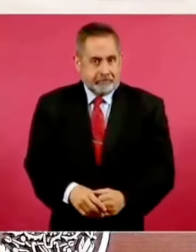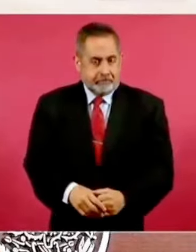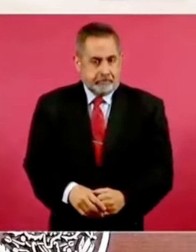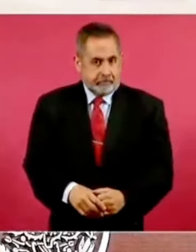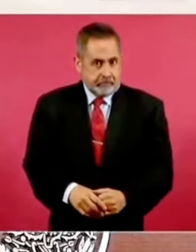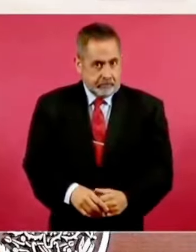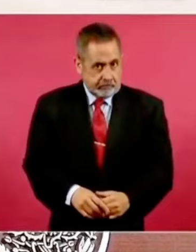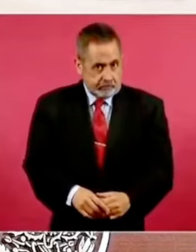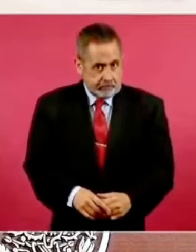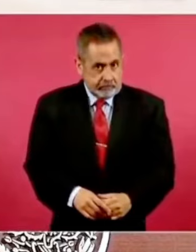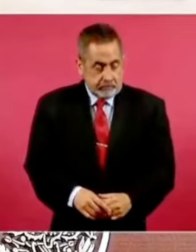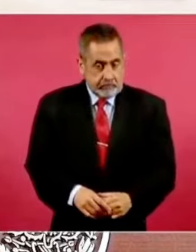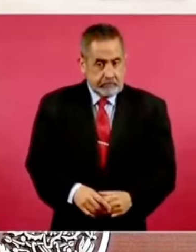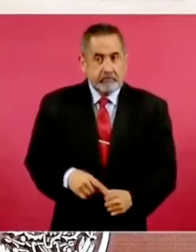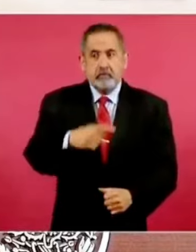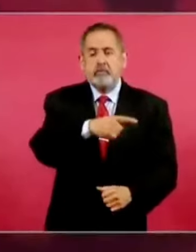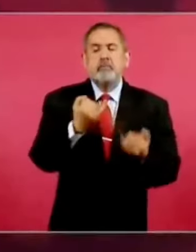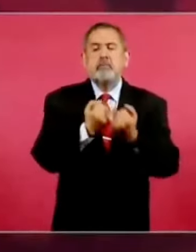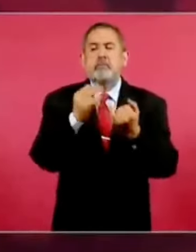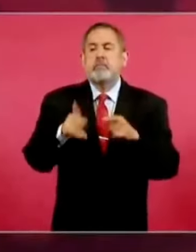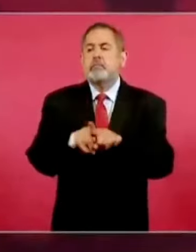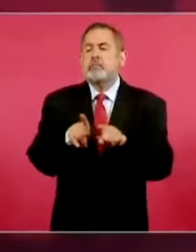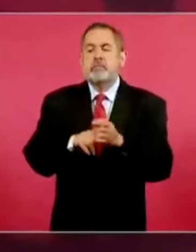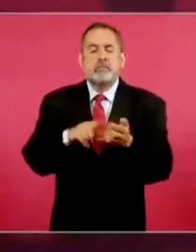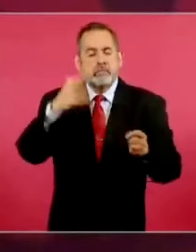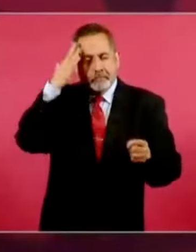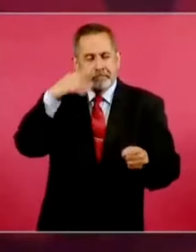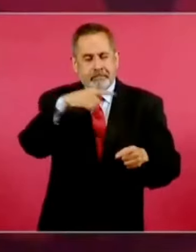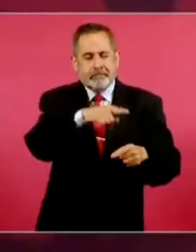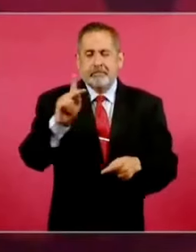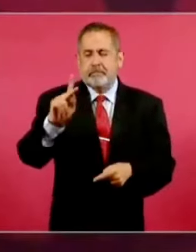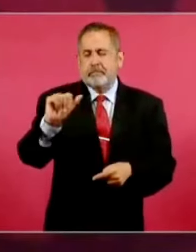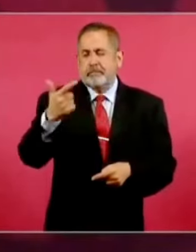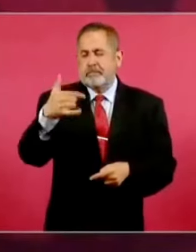los que están como la señora Pajés,